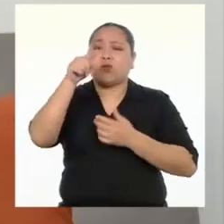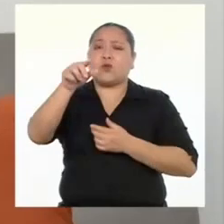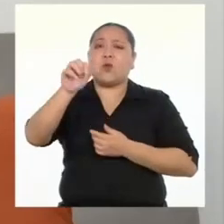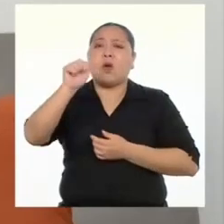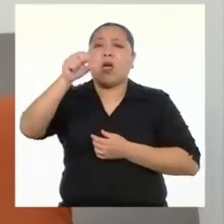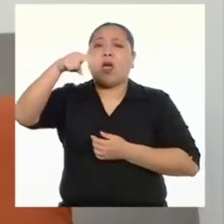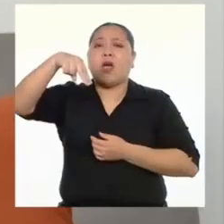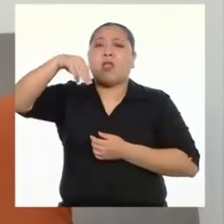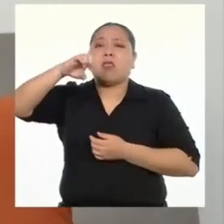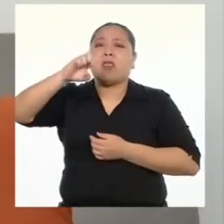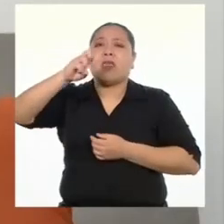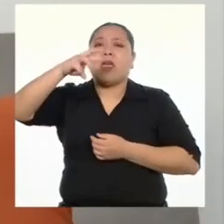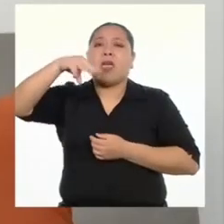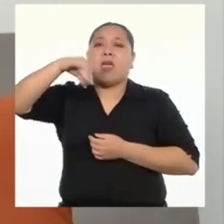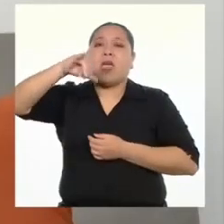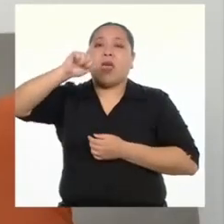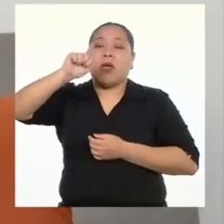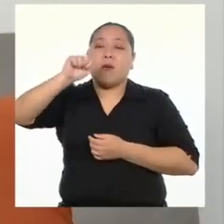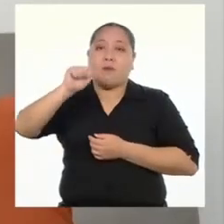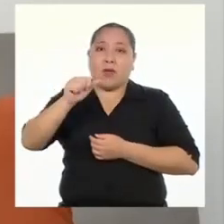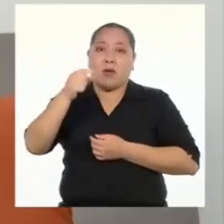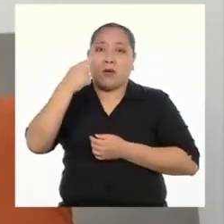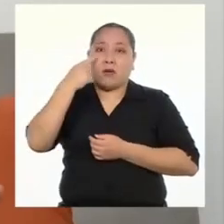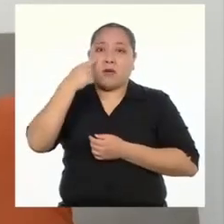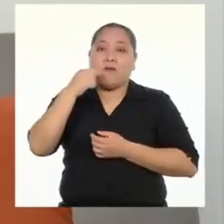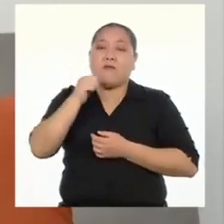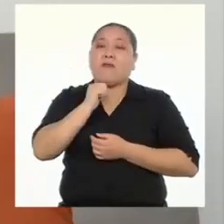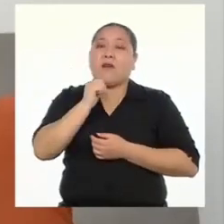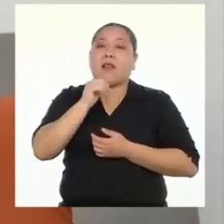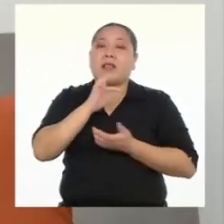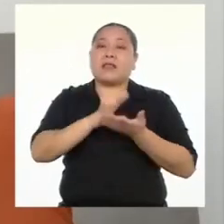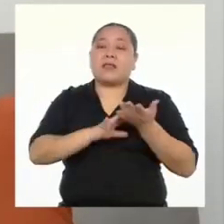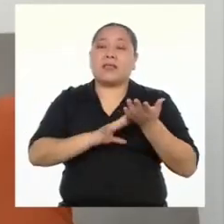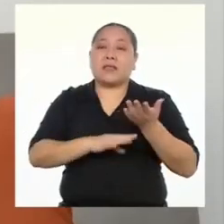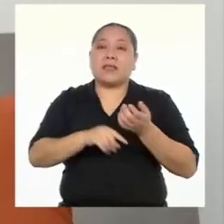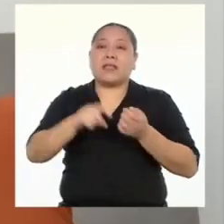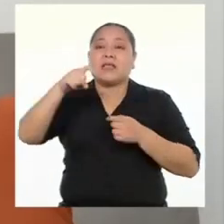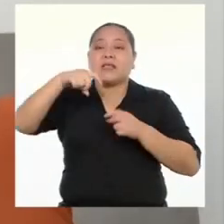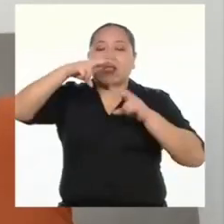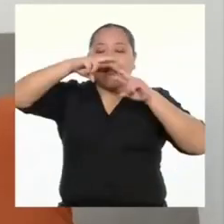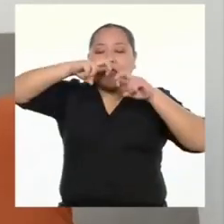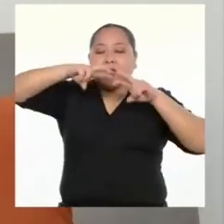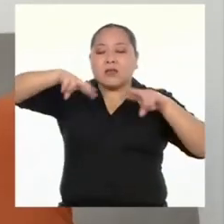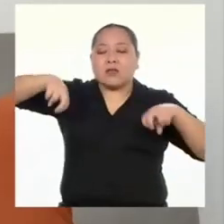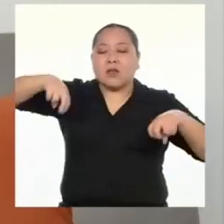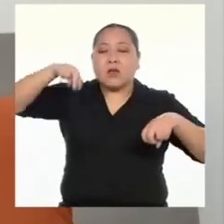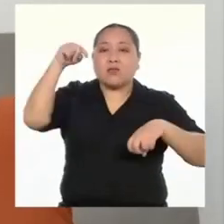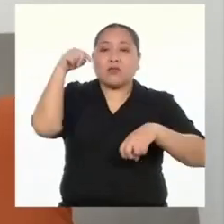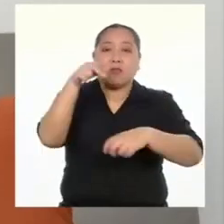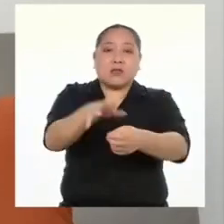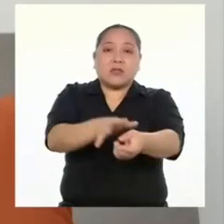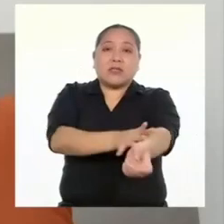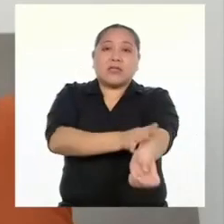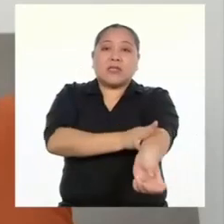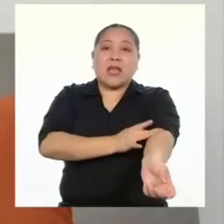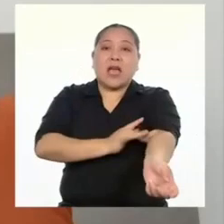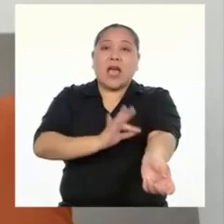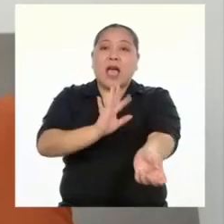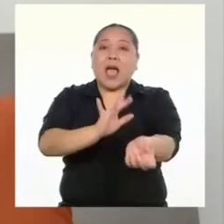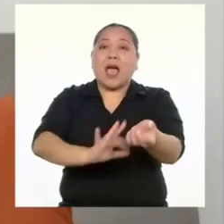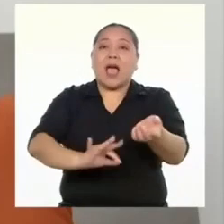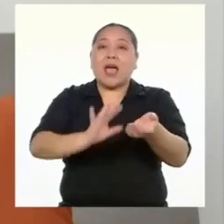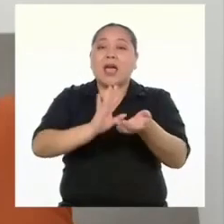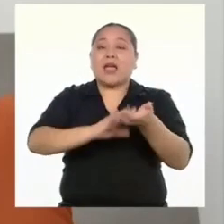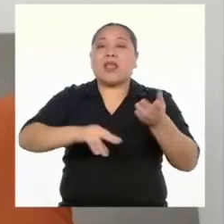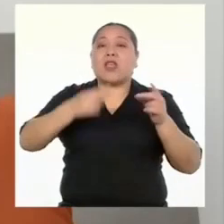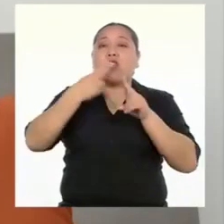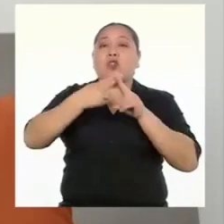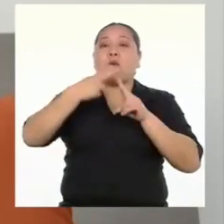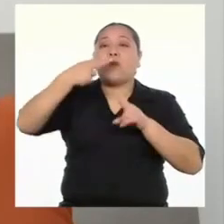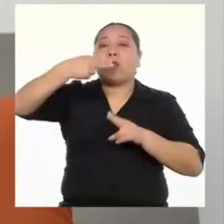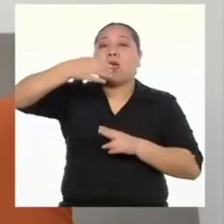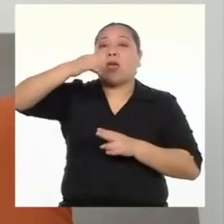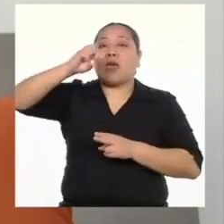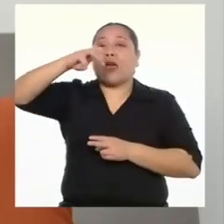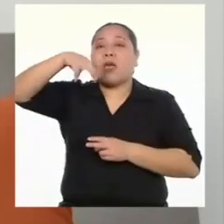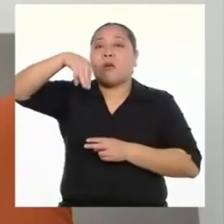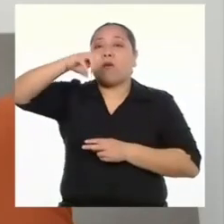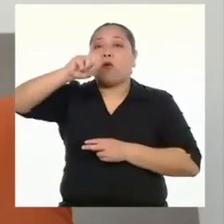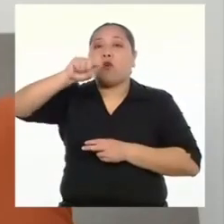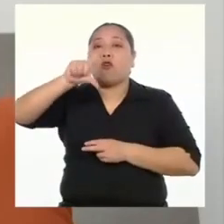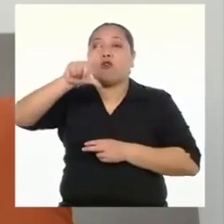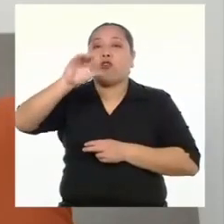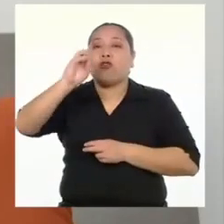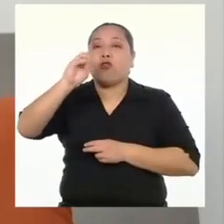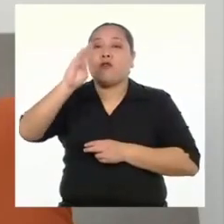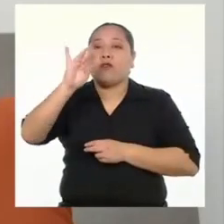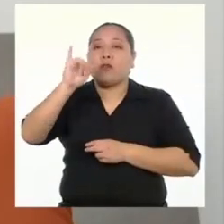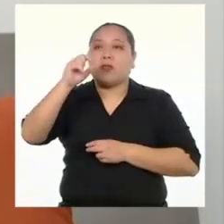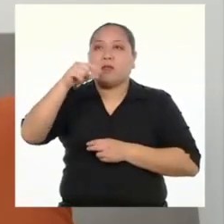y lo tendremos que confirmar con un análisis de sangre llamado hemoglobina. Asimismo, debemos identificar caída